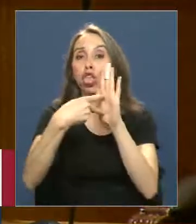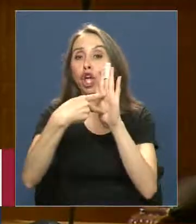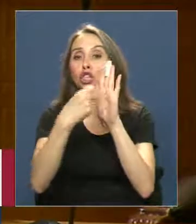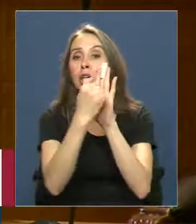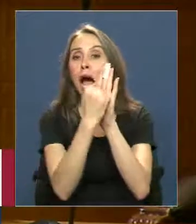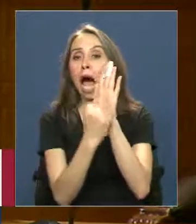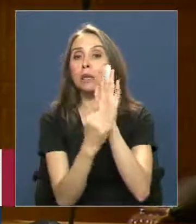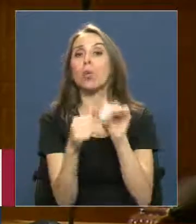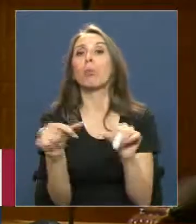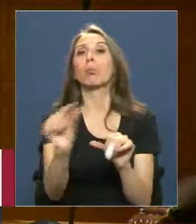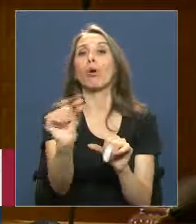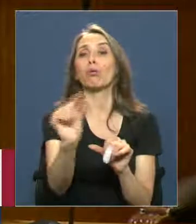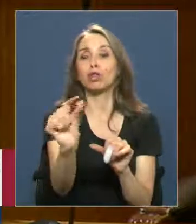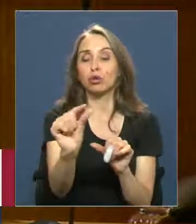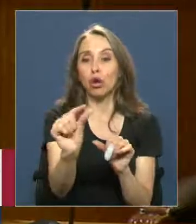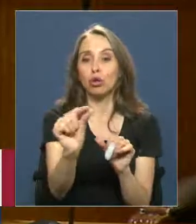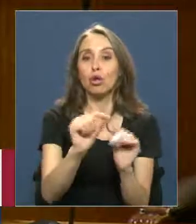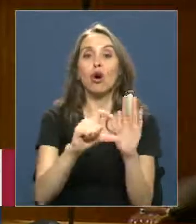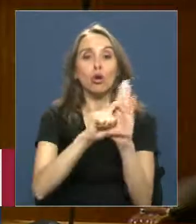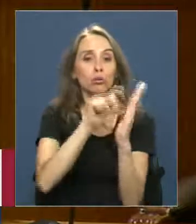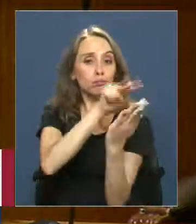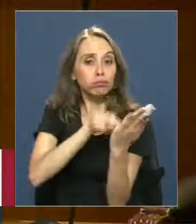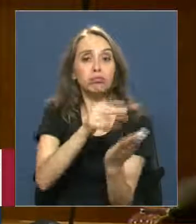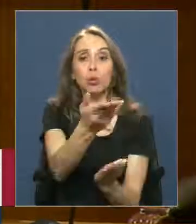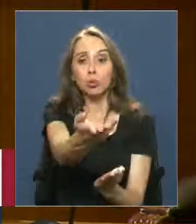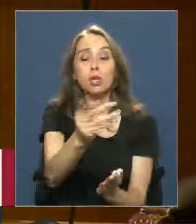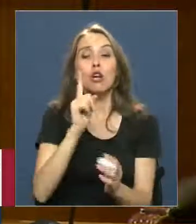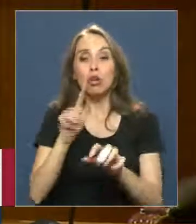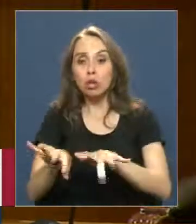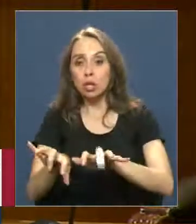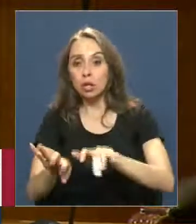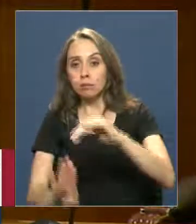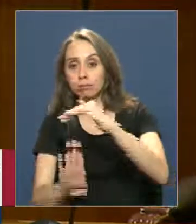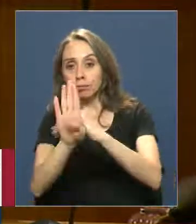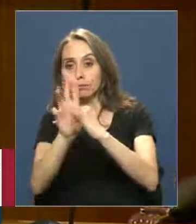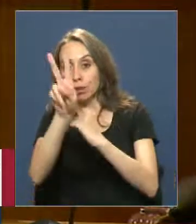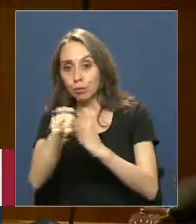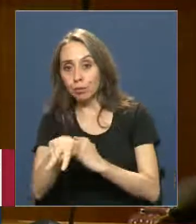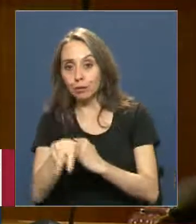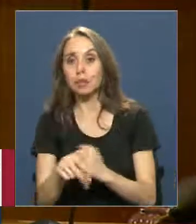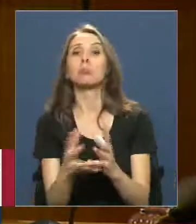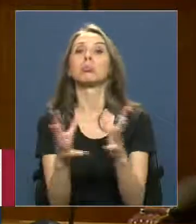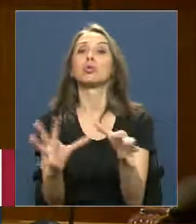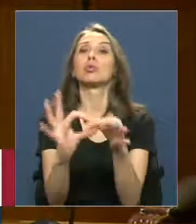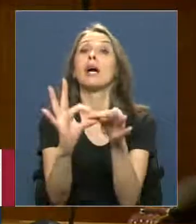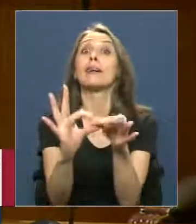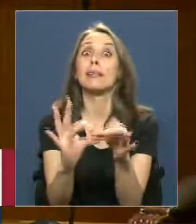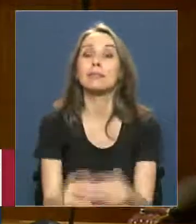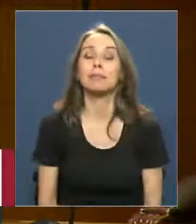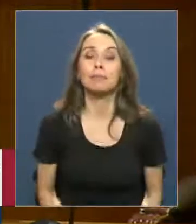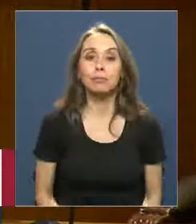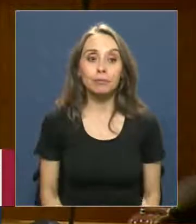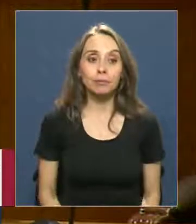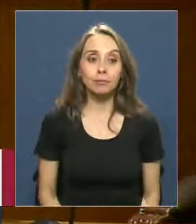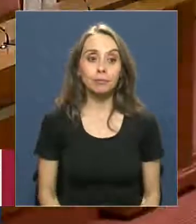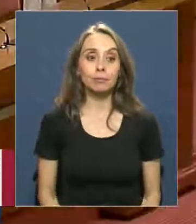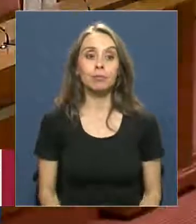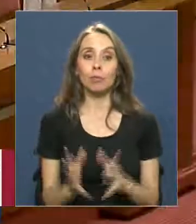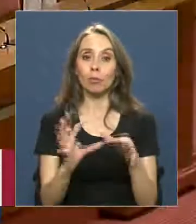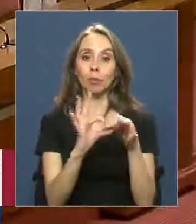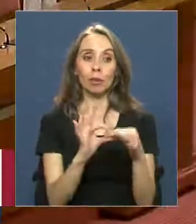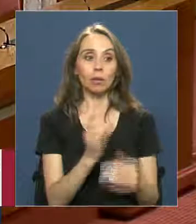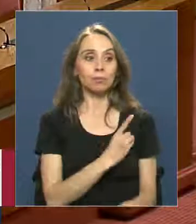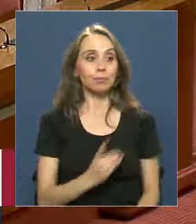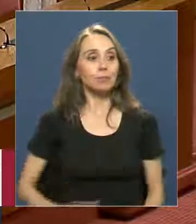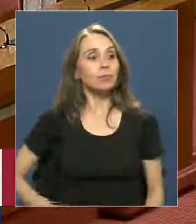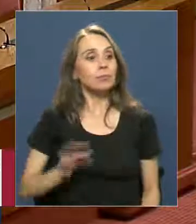artículos transitorios, cuyo texto ustedes tienen en sus escritorios virtuales. Muchas gracias. Muchas gracias,